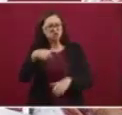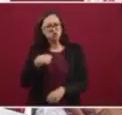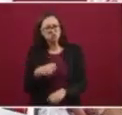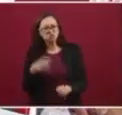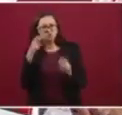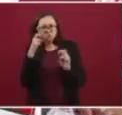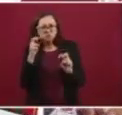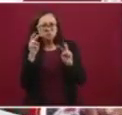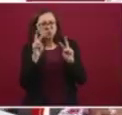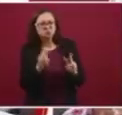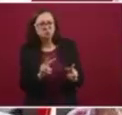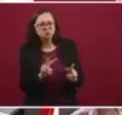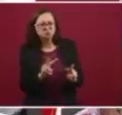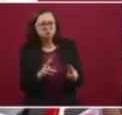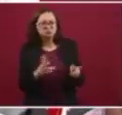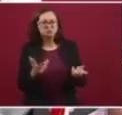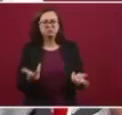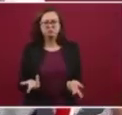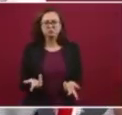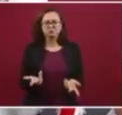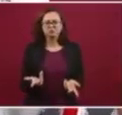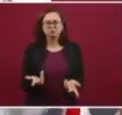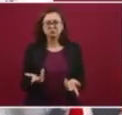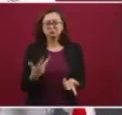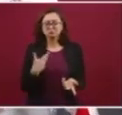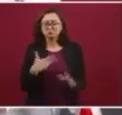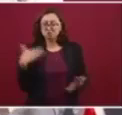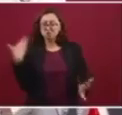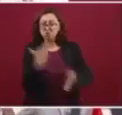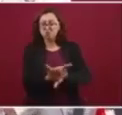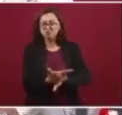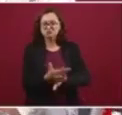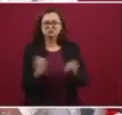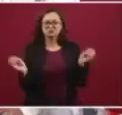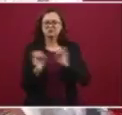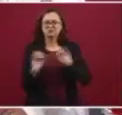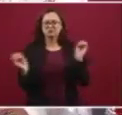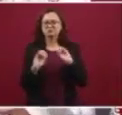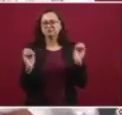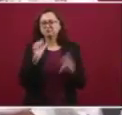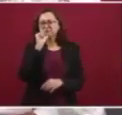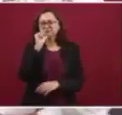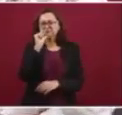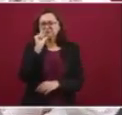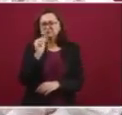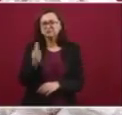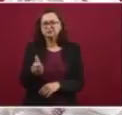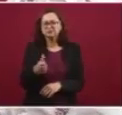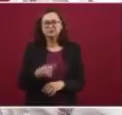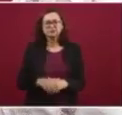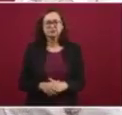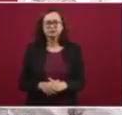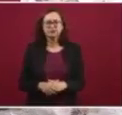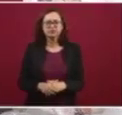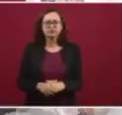no tengo nada pues en contra de quienes tienen